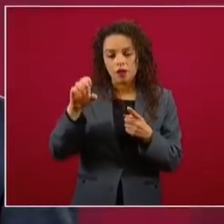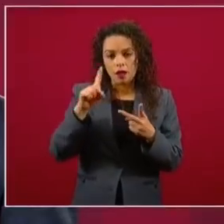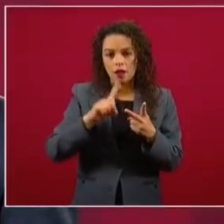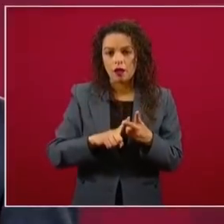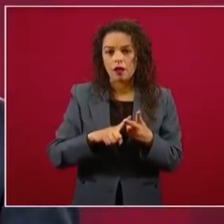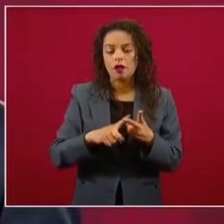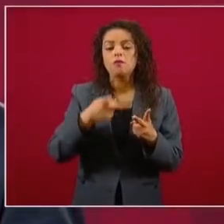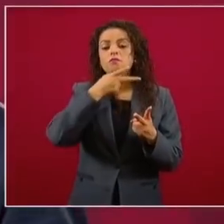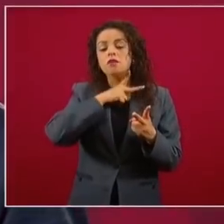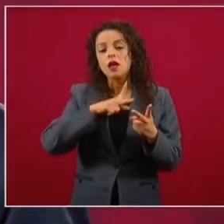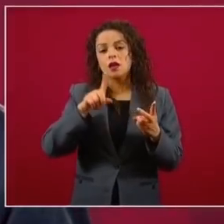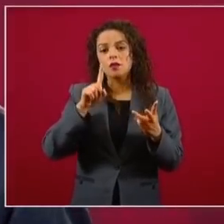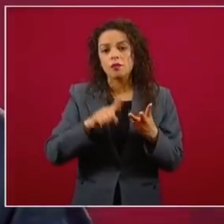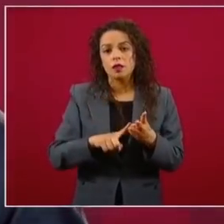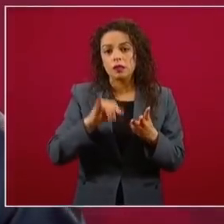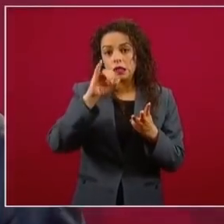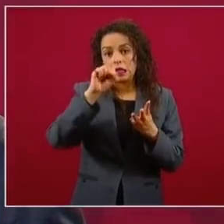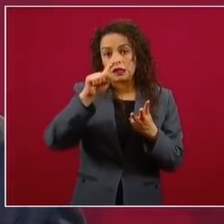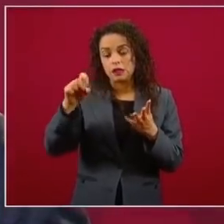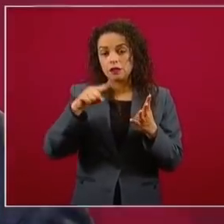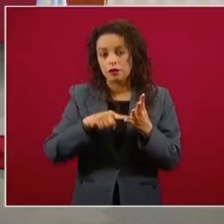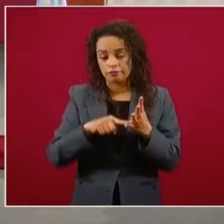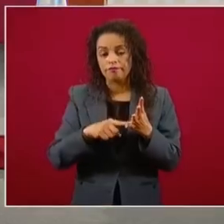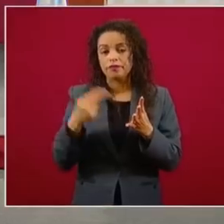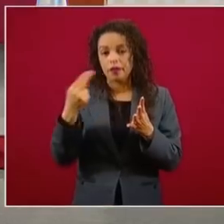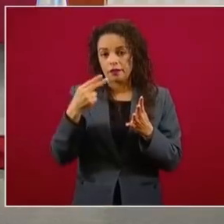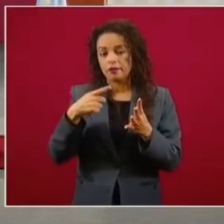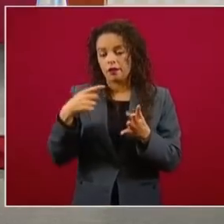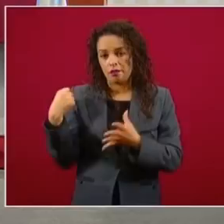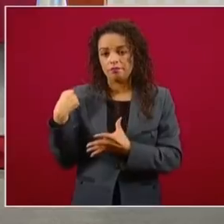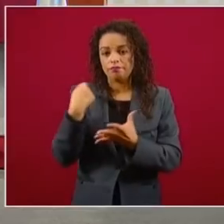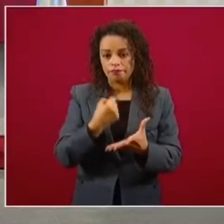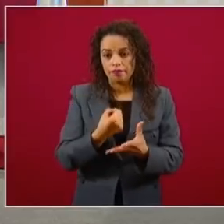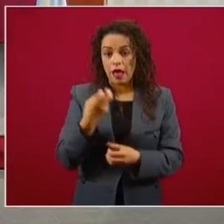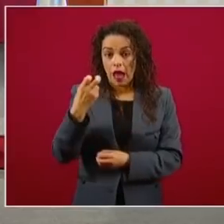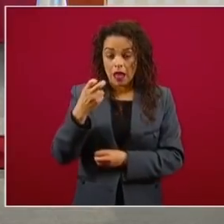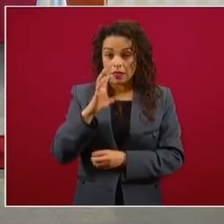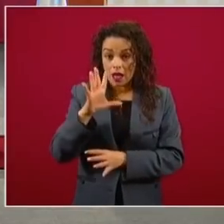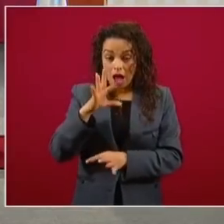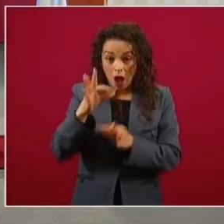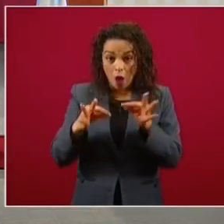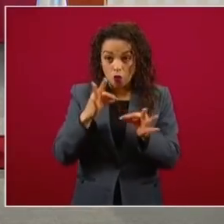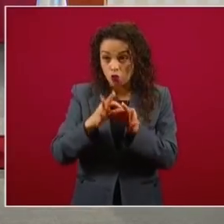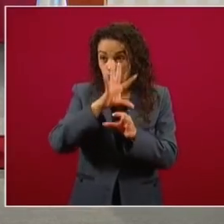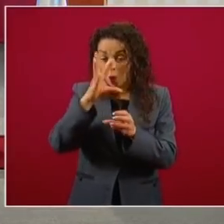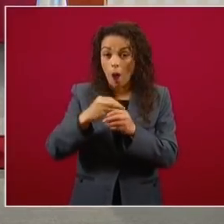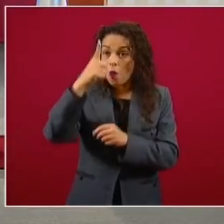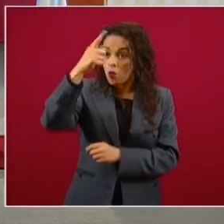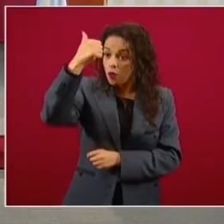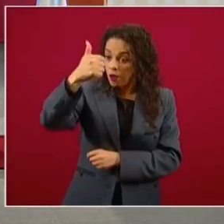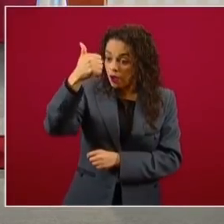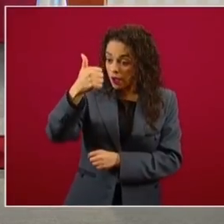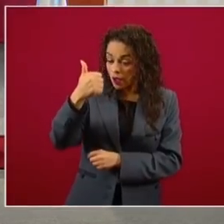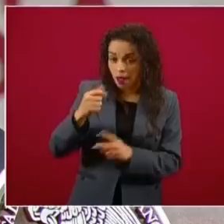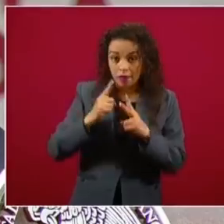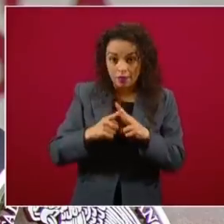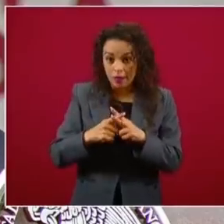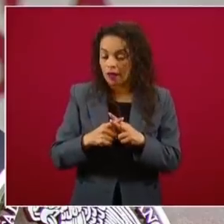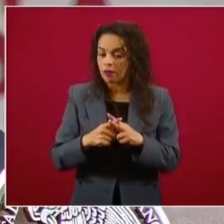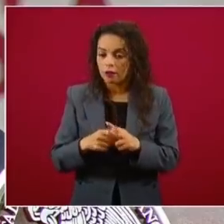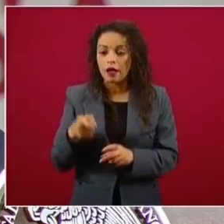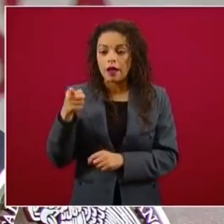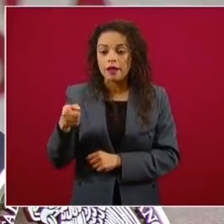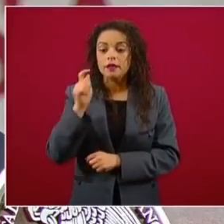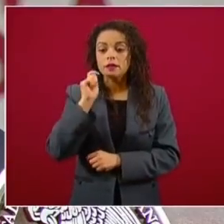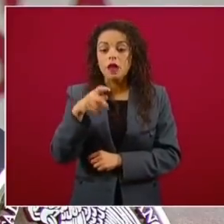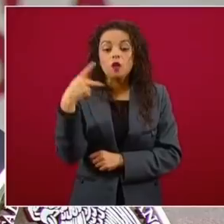CFE, Pemex y el ISSSTE. Este no es el presupuesto entero de cada uno de ellos, este es el presupuesto de operación